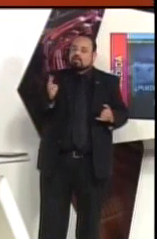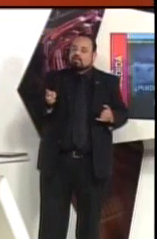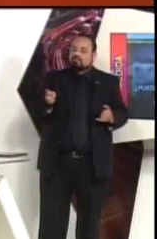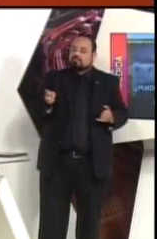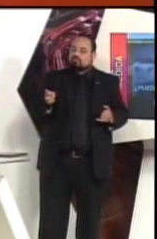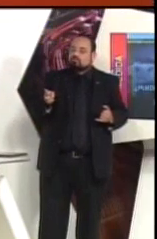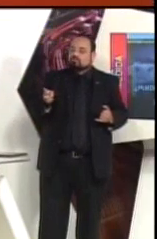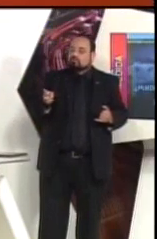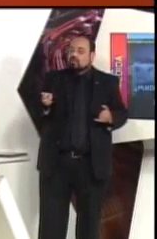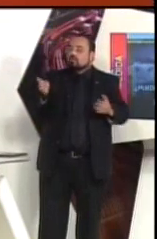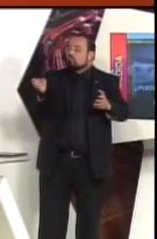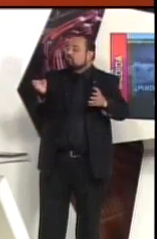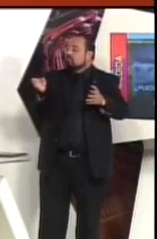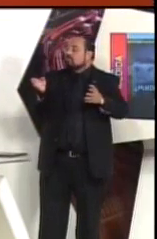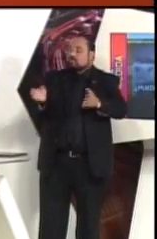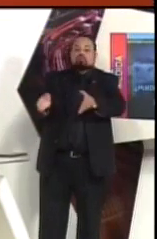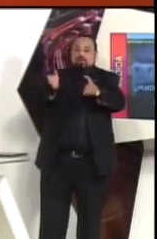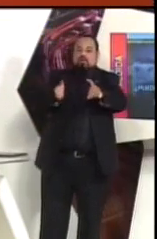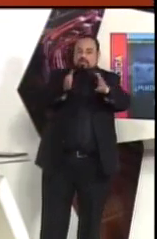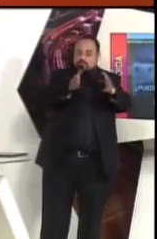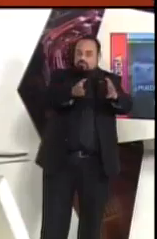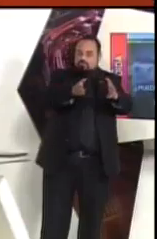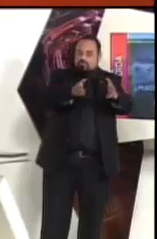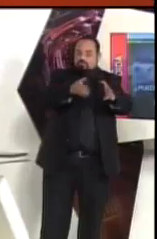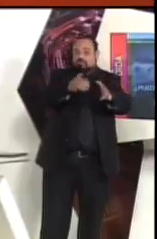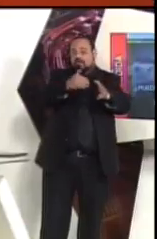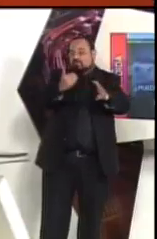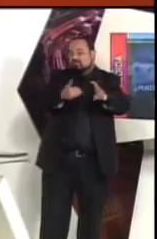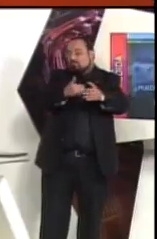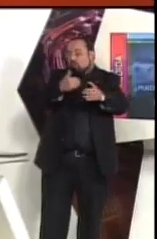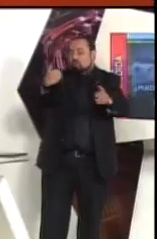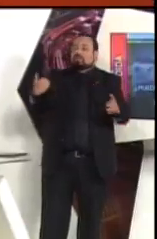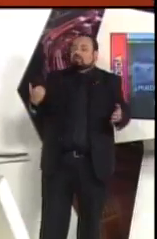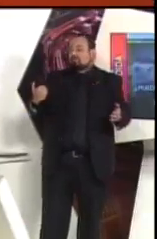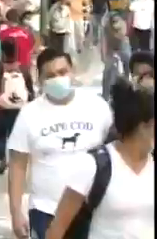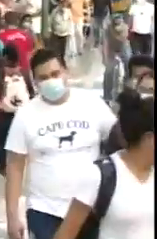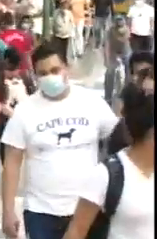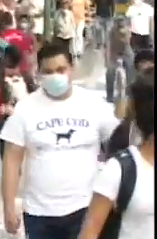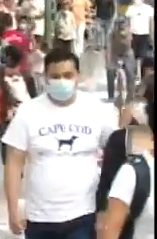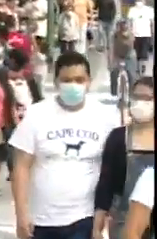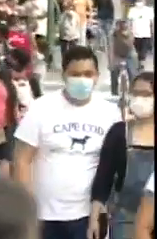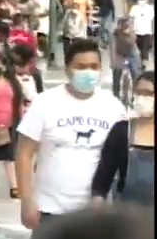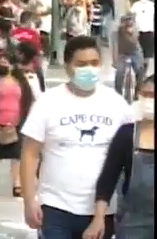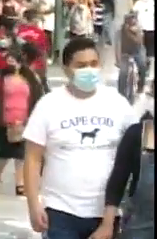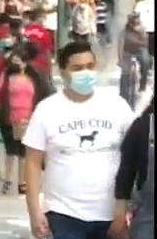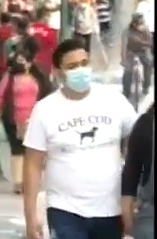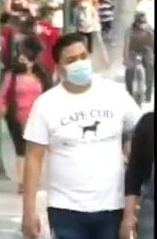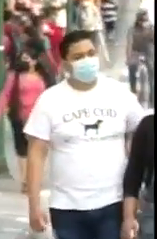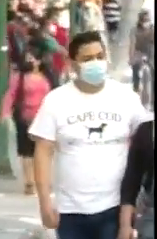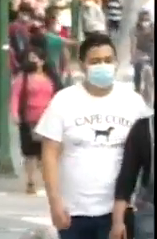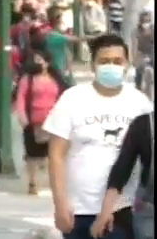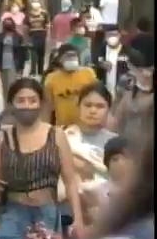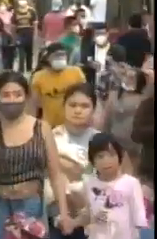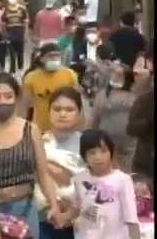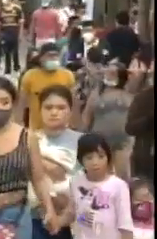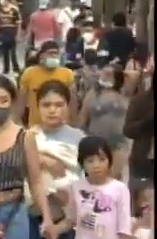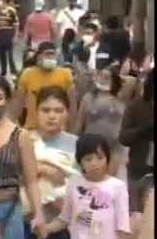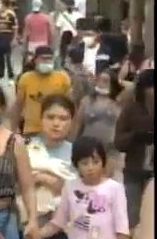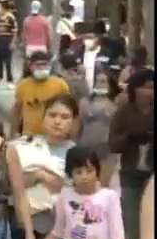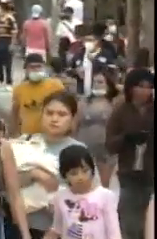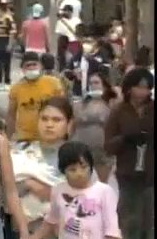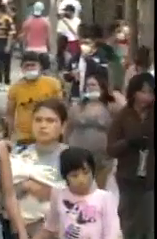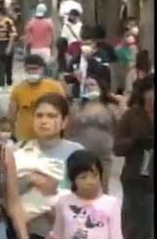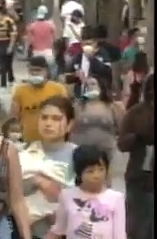el distanciamiento social pero que pasa igual la gente lo sigue usando tal vez es mejor esperar el siguiente bus o salir un poquito más